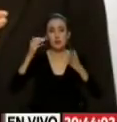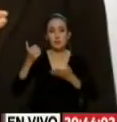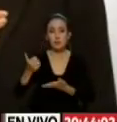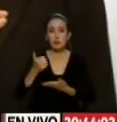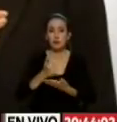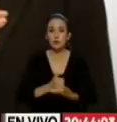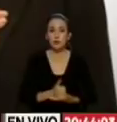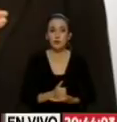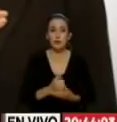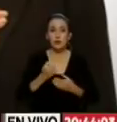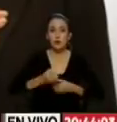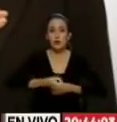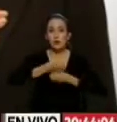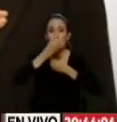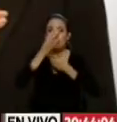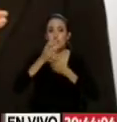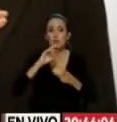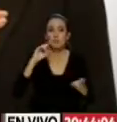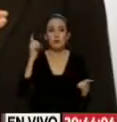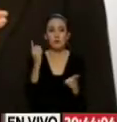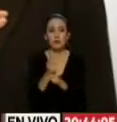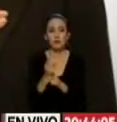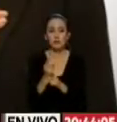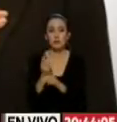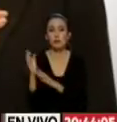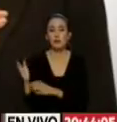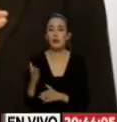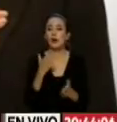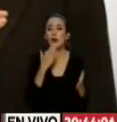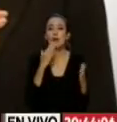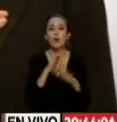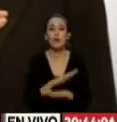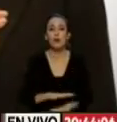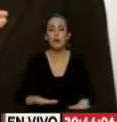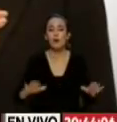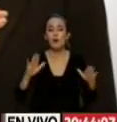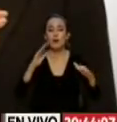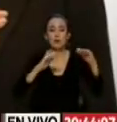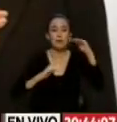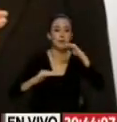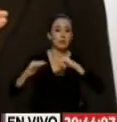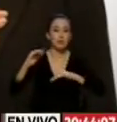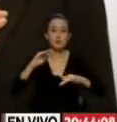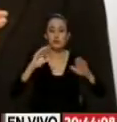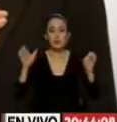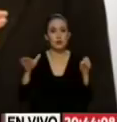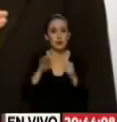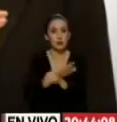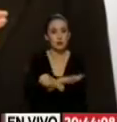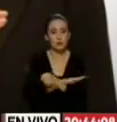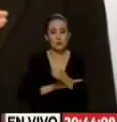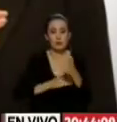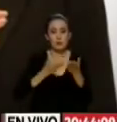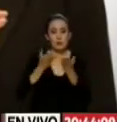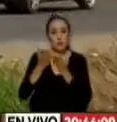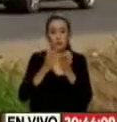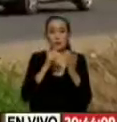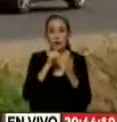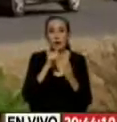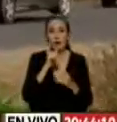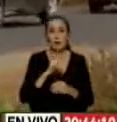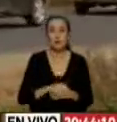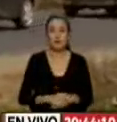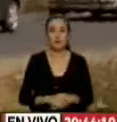qué es lo que está pasando y sobre todo en qué momento ya se va a restablecer completamente el servicio del agua.